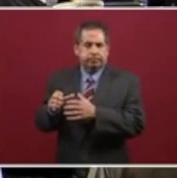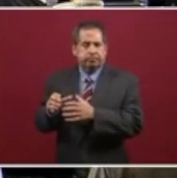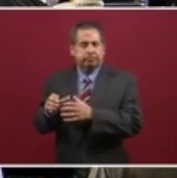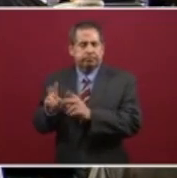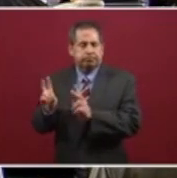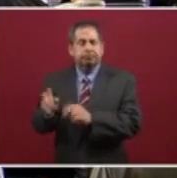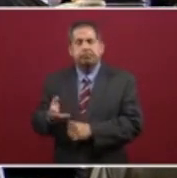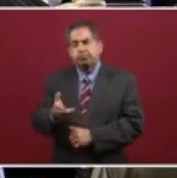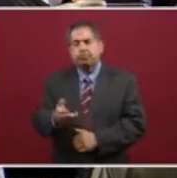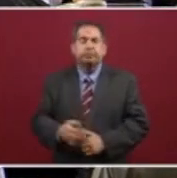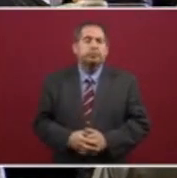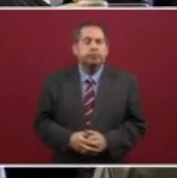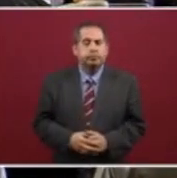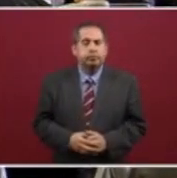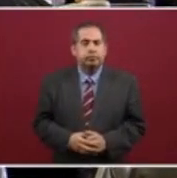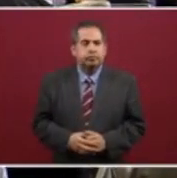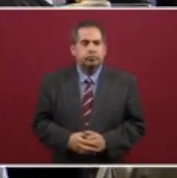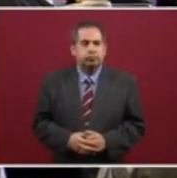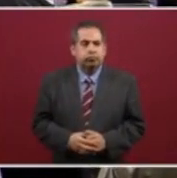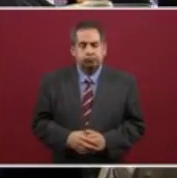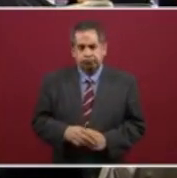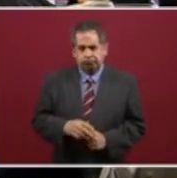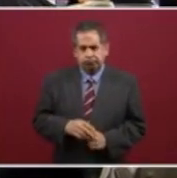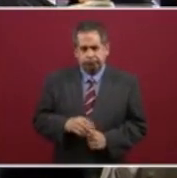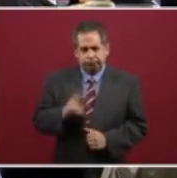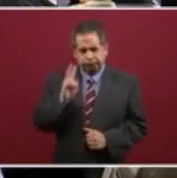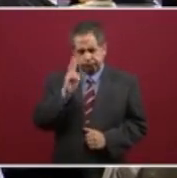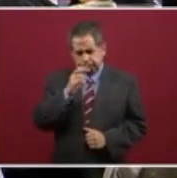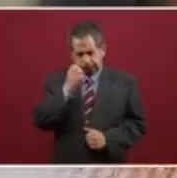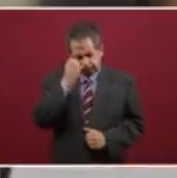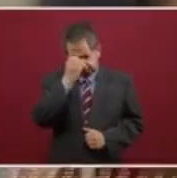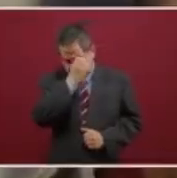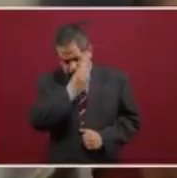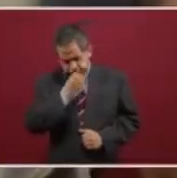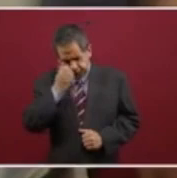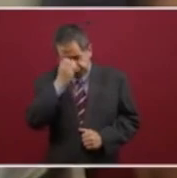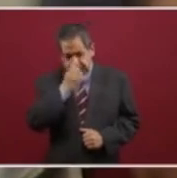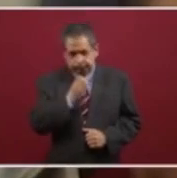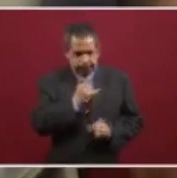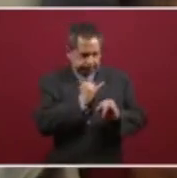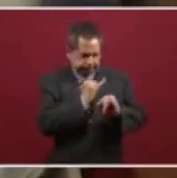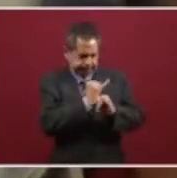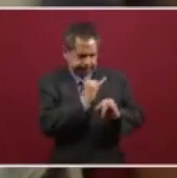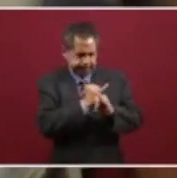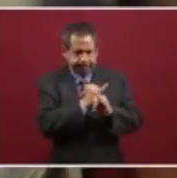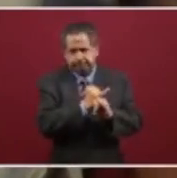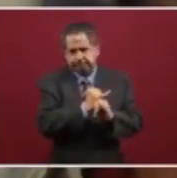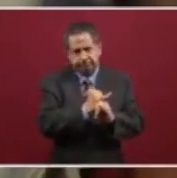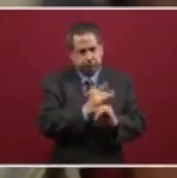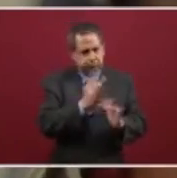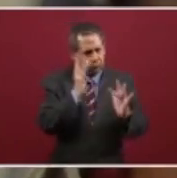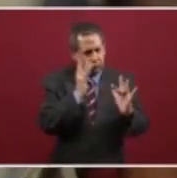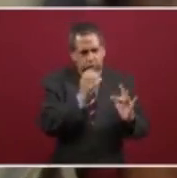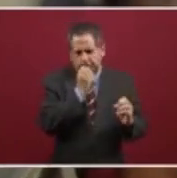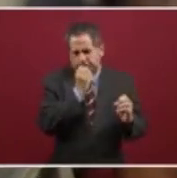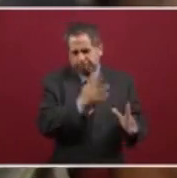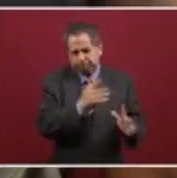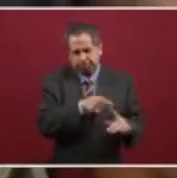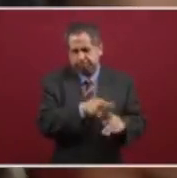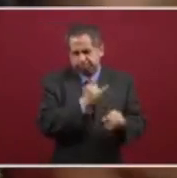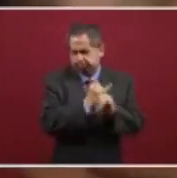Virtual. Haciendo una revisión de las benditas redes sociales, precisamente en el tema